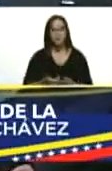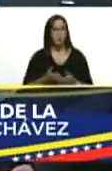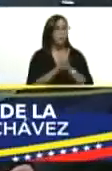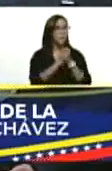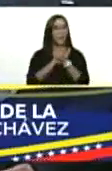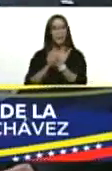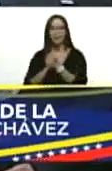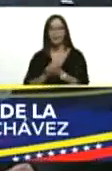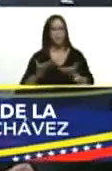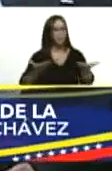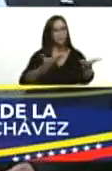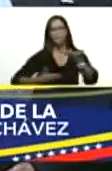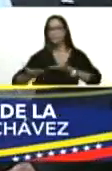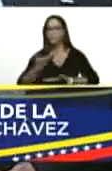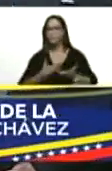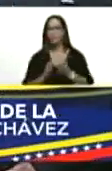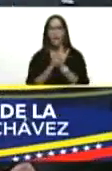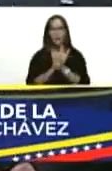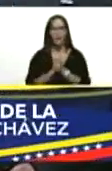compañeros, compañeras, camaradas,